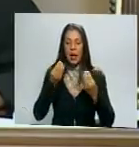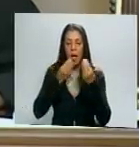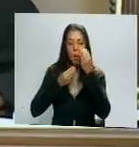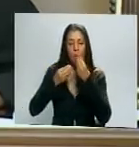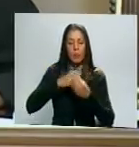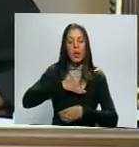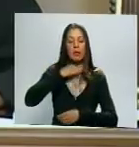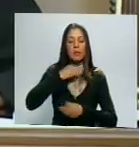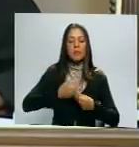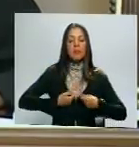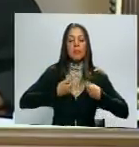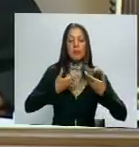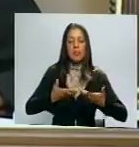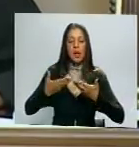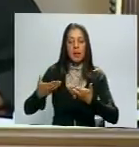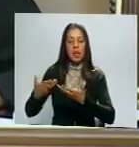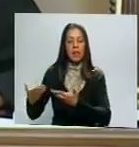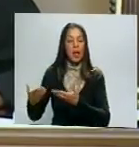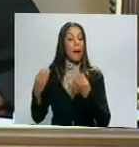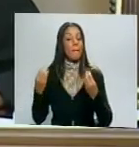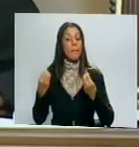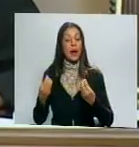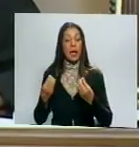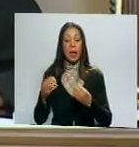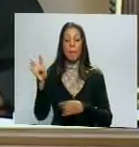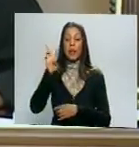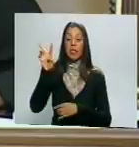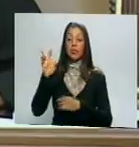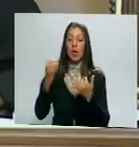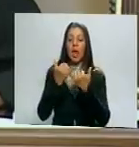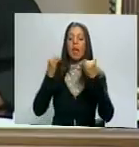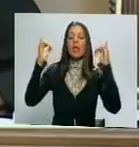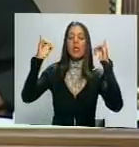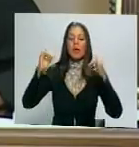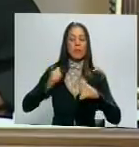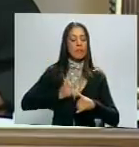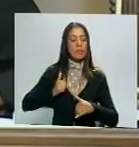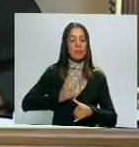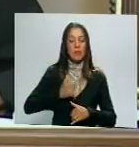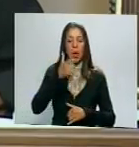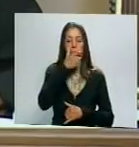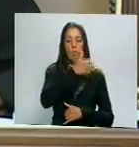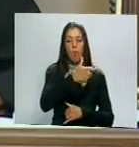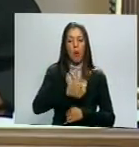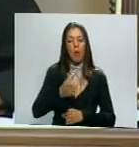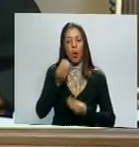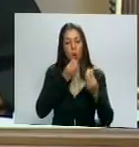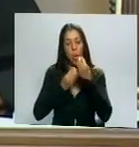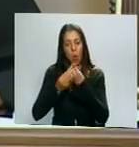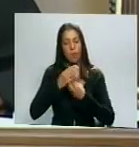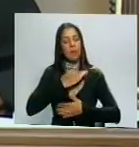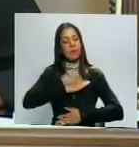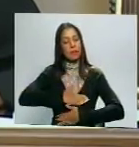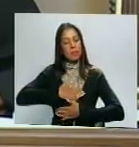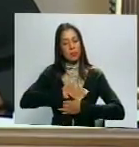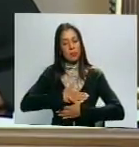alimentos y productos, a fin de garantizar la independencia, el bienestar social del pueblo, la seguridad y soberanía alimentaria